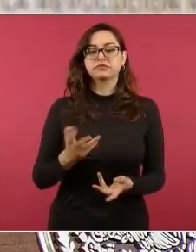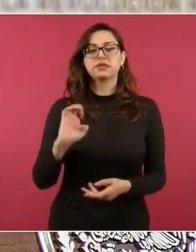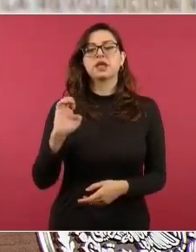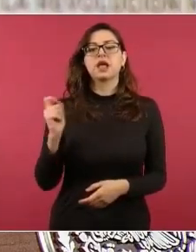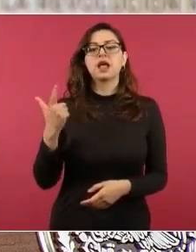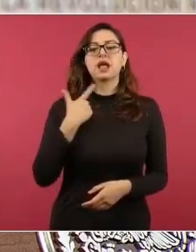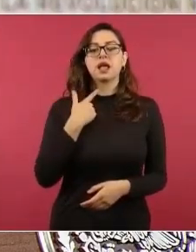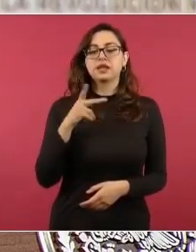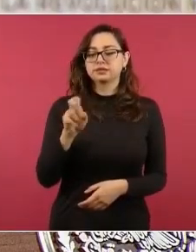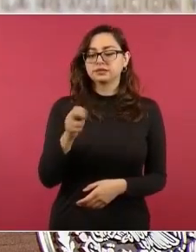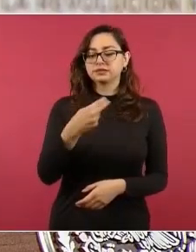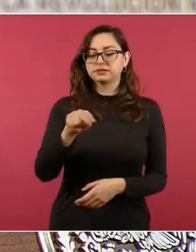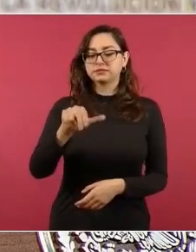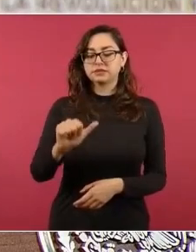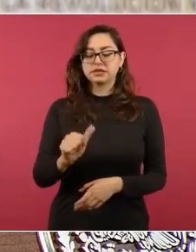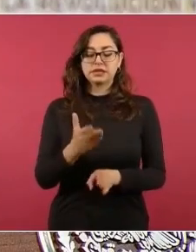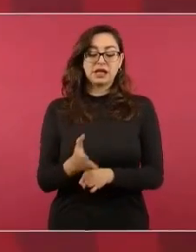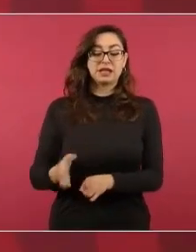Solo